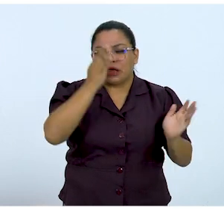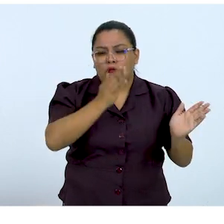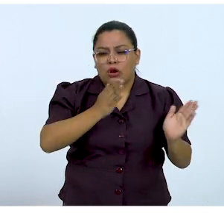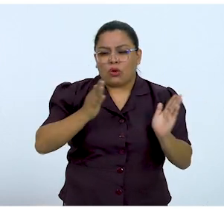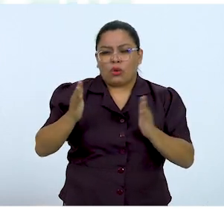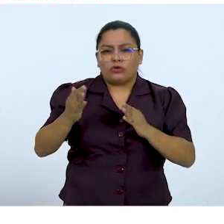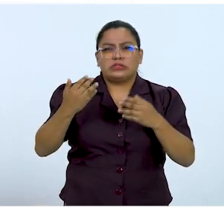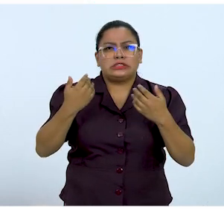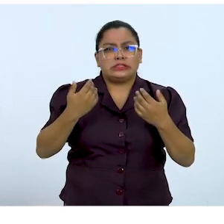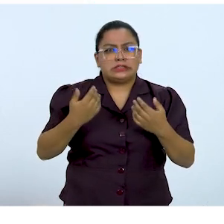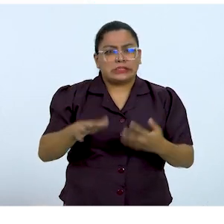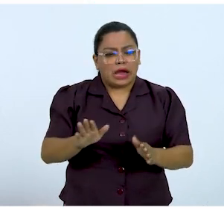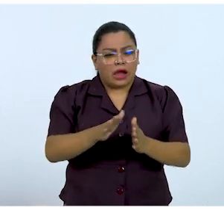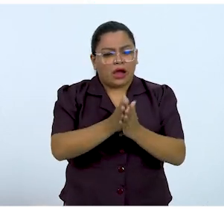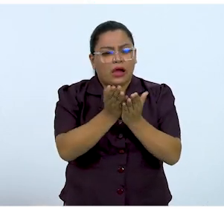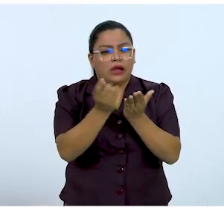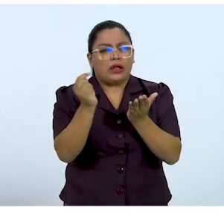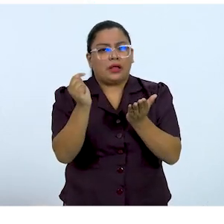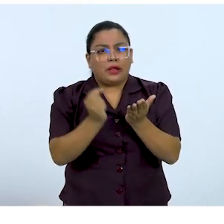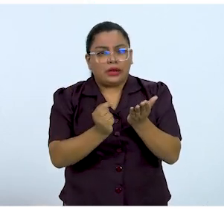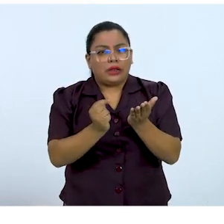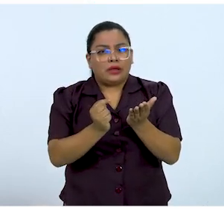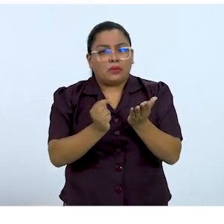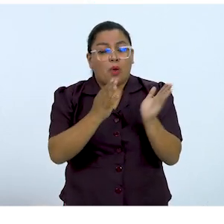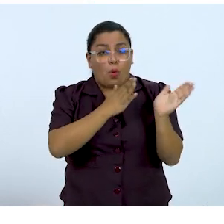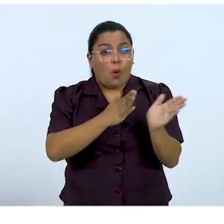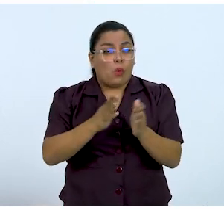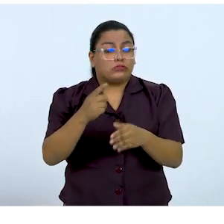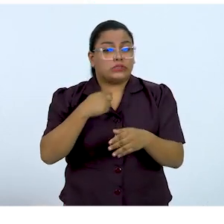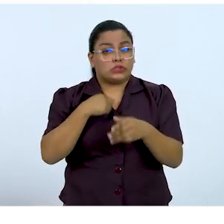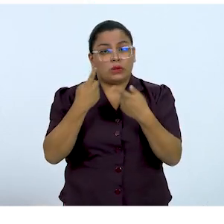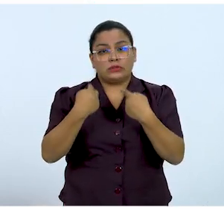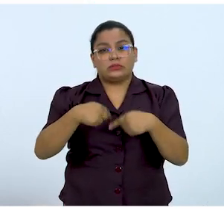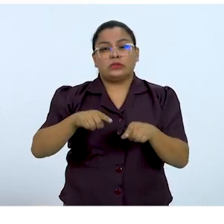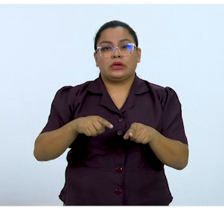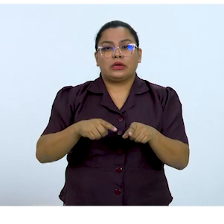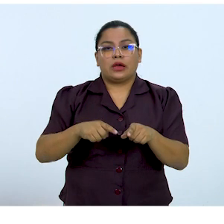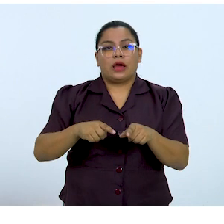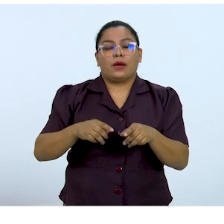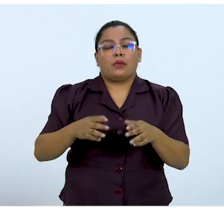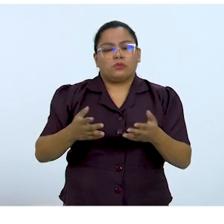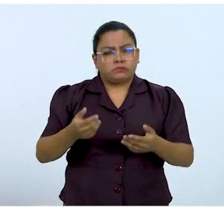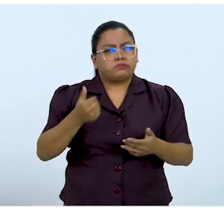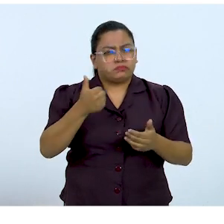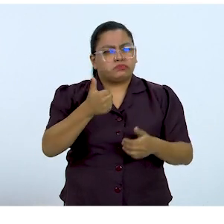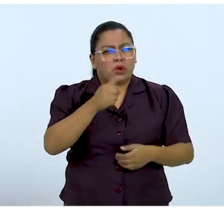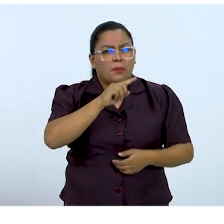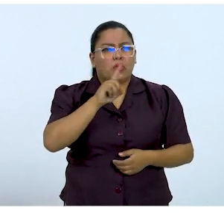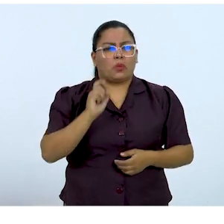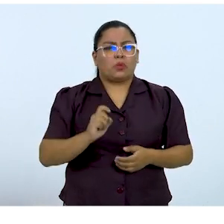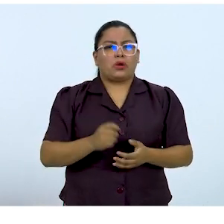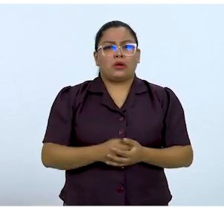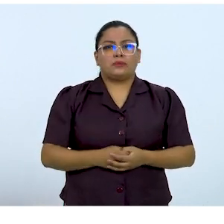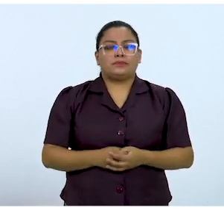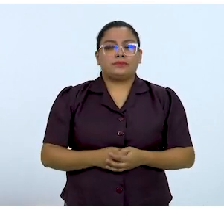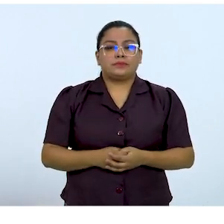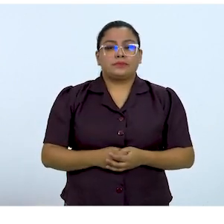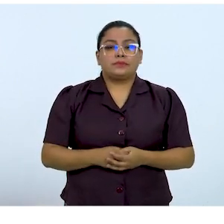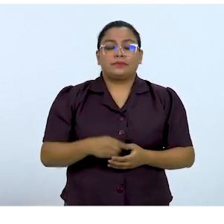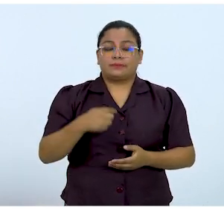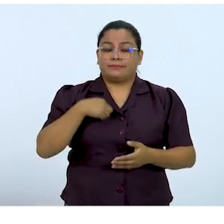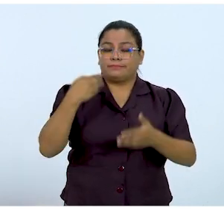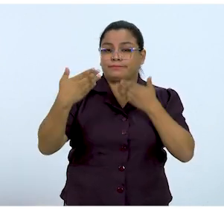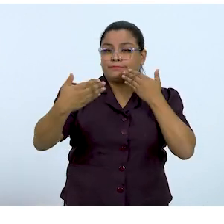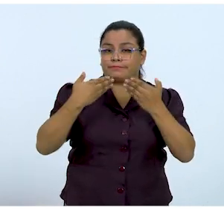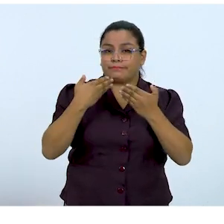conocer la secuencia si ya tengo los libros que marcan el orden que debo seguir? Y es una muy buena pregunta.